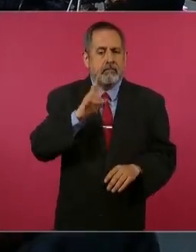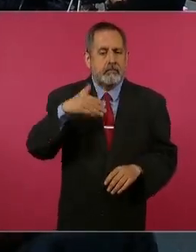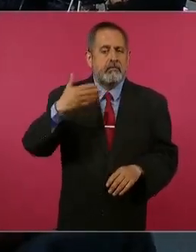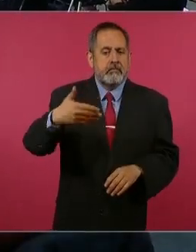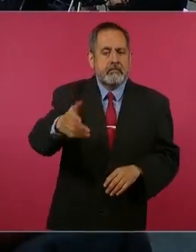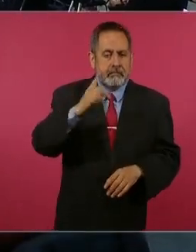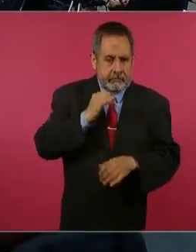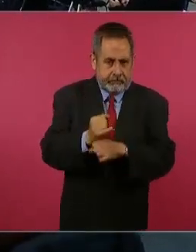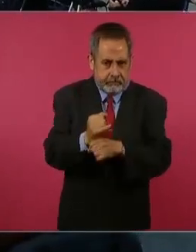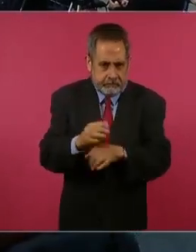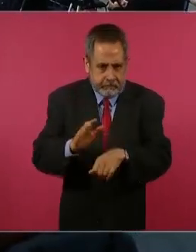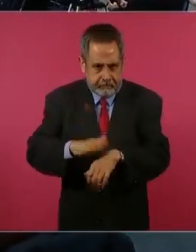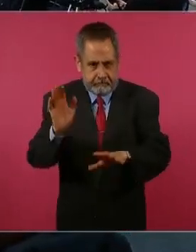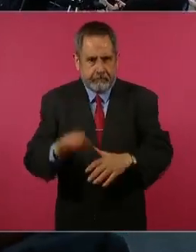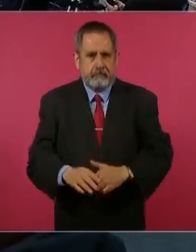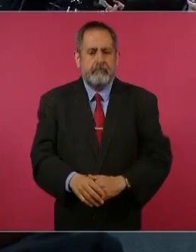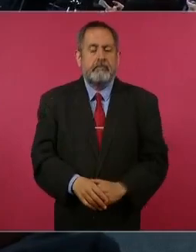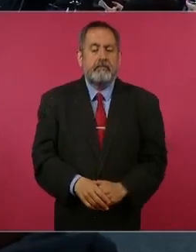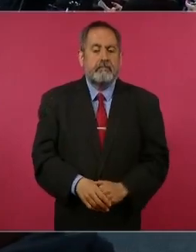investigar más